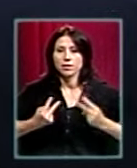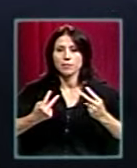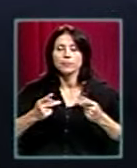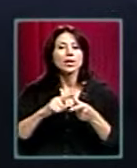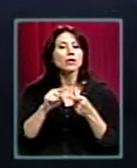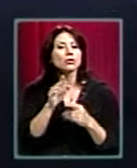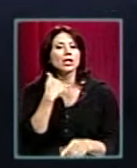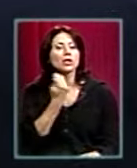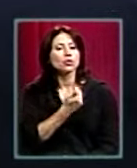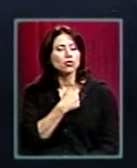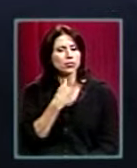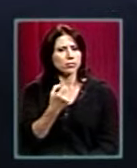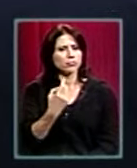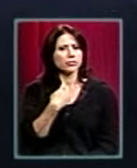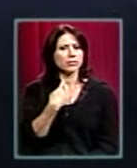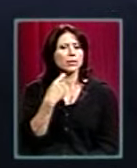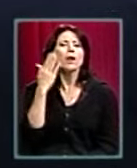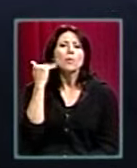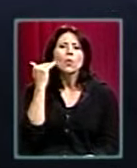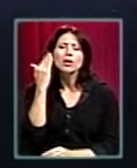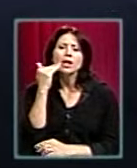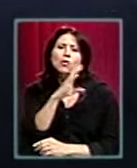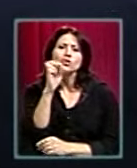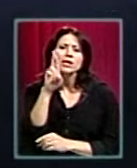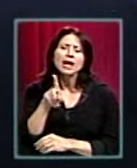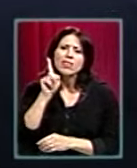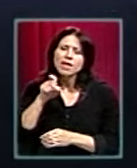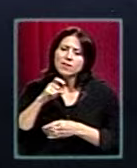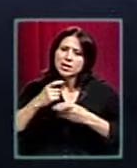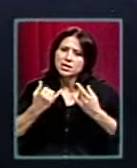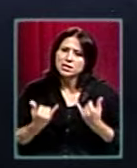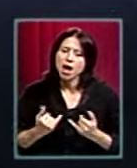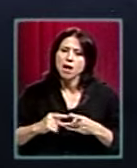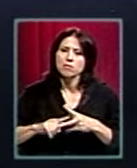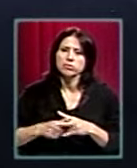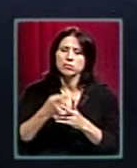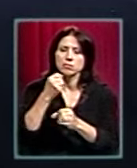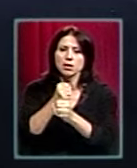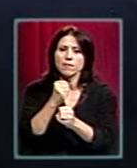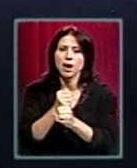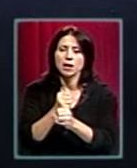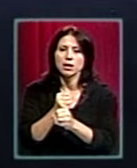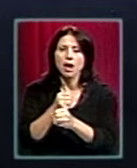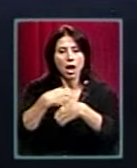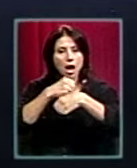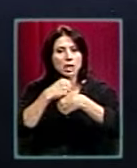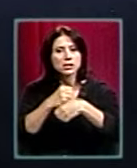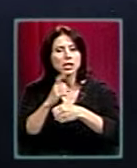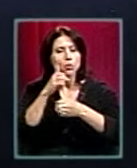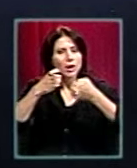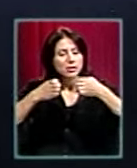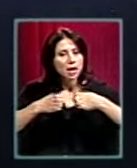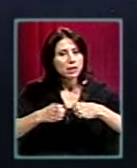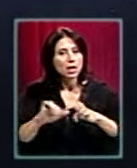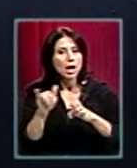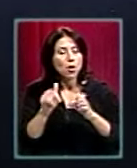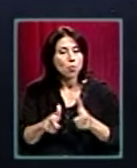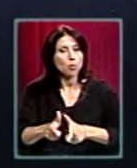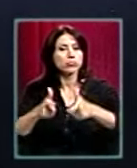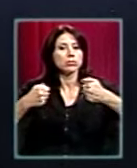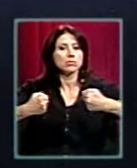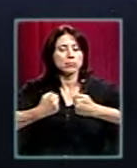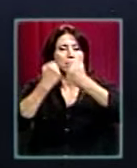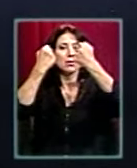dijimos, bueno, ¿por qué Costa Rica debe actuar? Y diseñar una estrategia que es un enorme reto, que